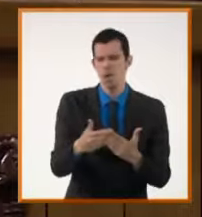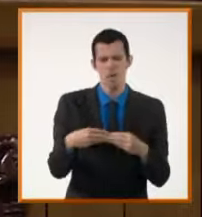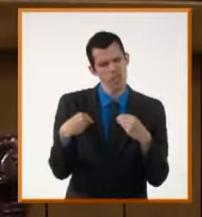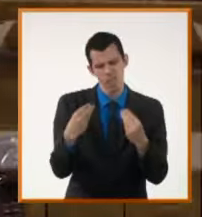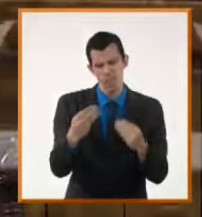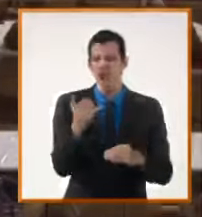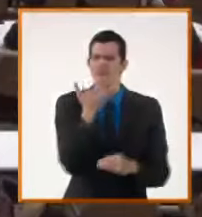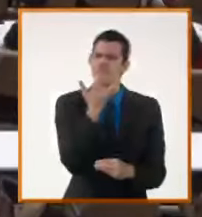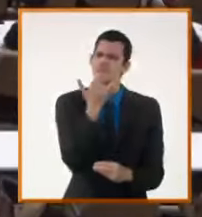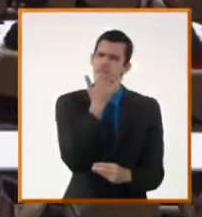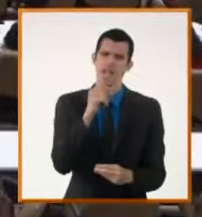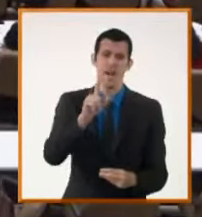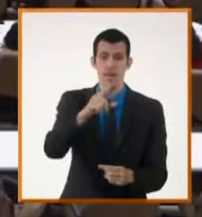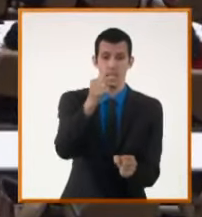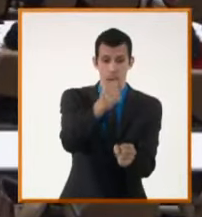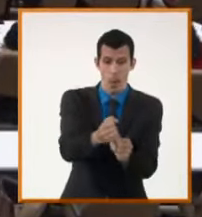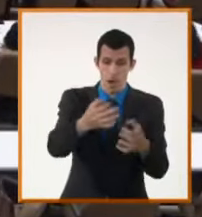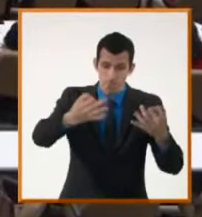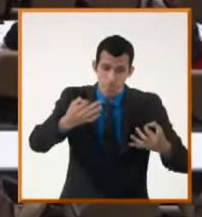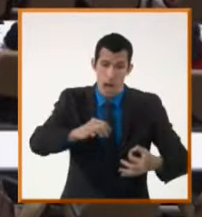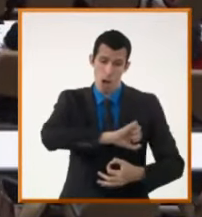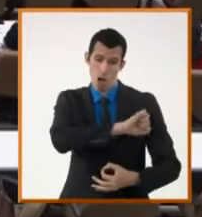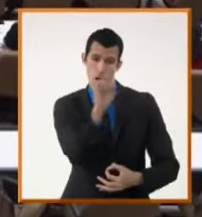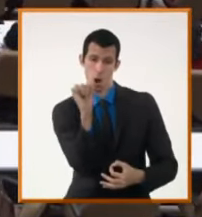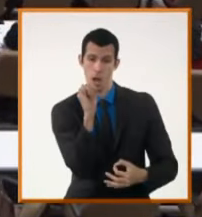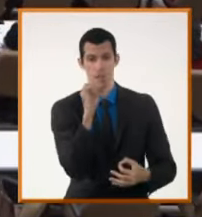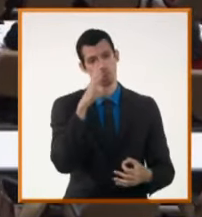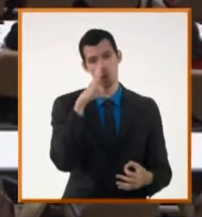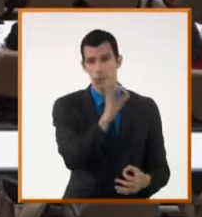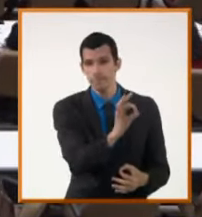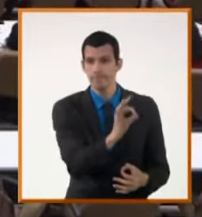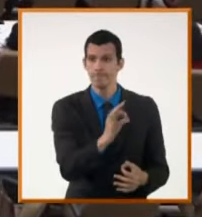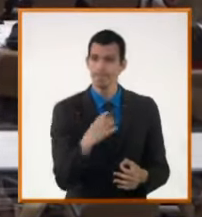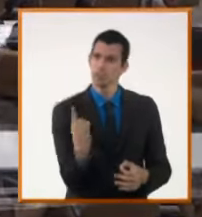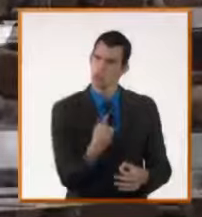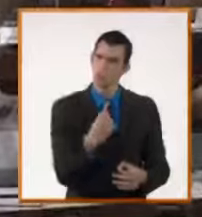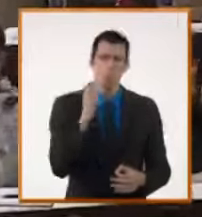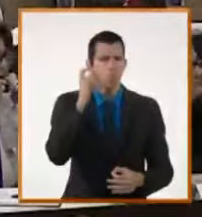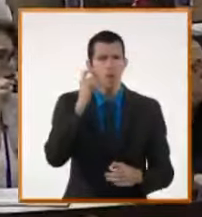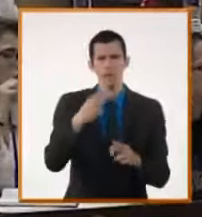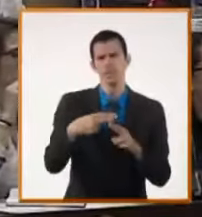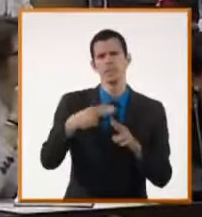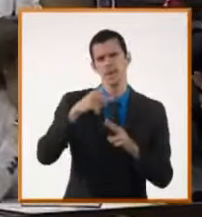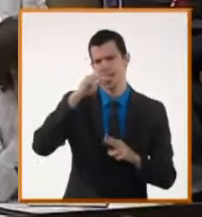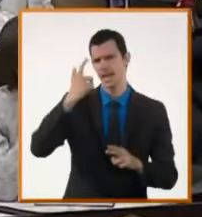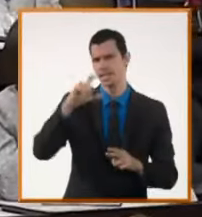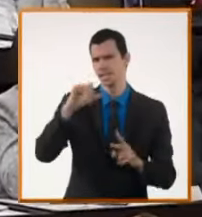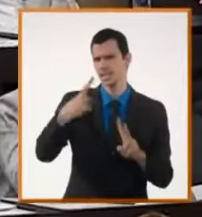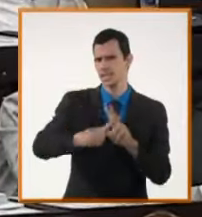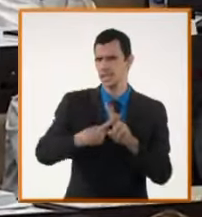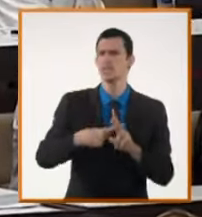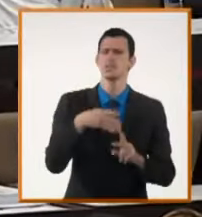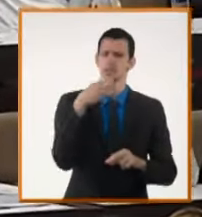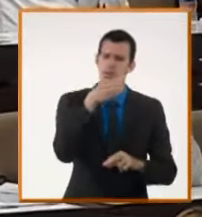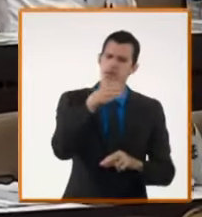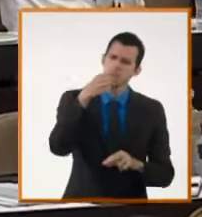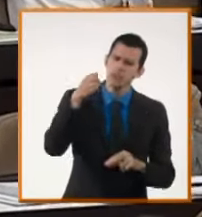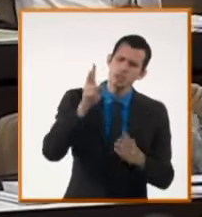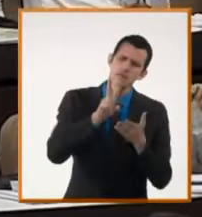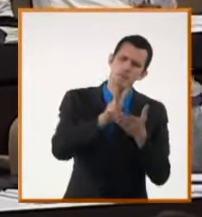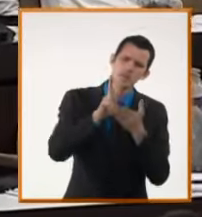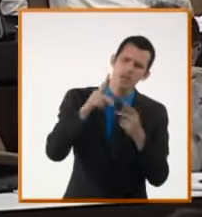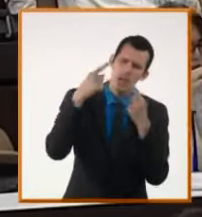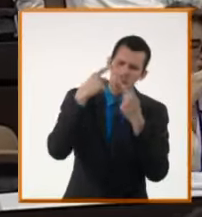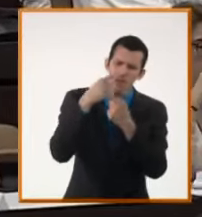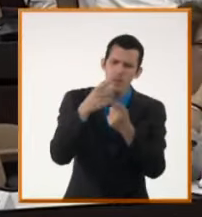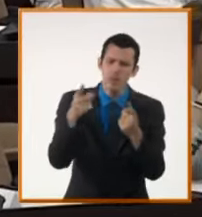un recorrido por varios municipios, provincias, a revisar los consejos de la administración, consejos, qué